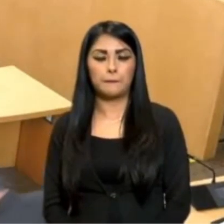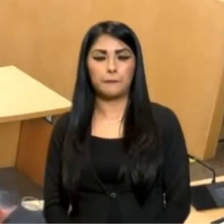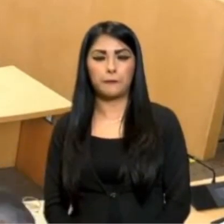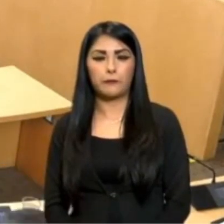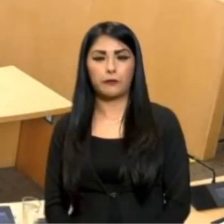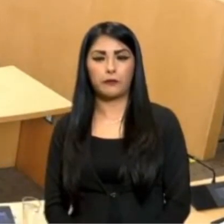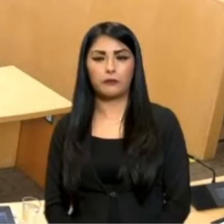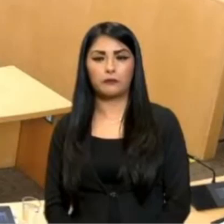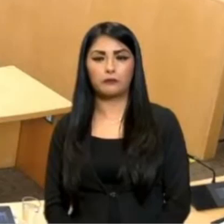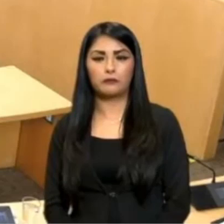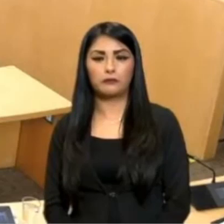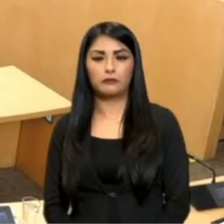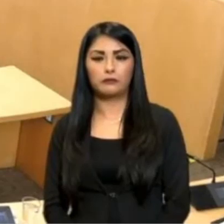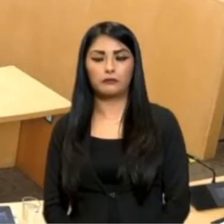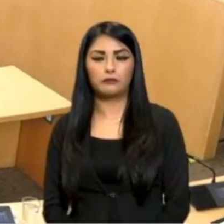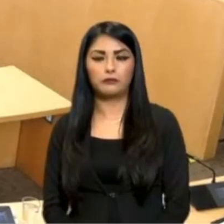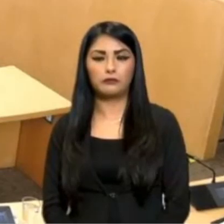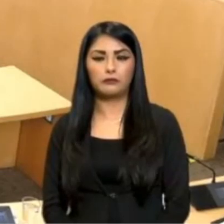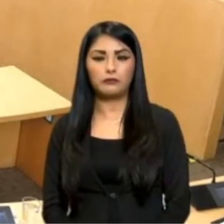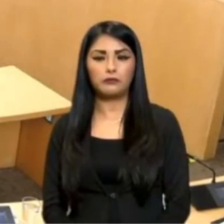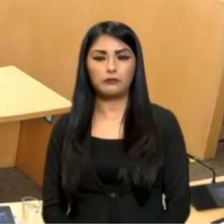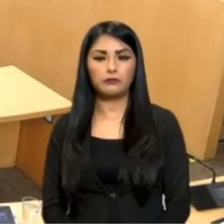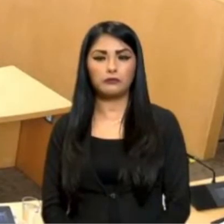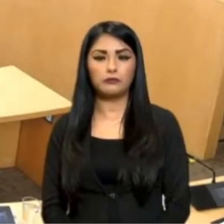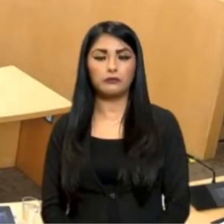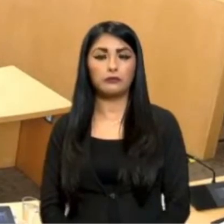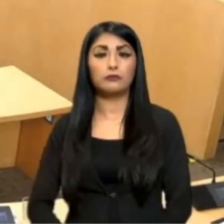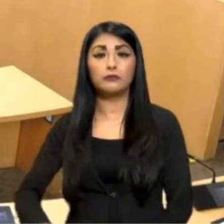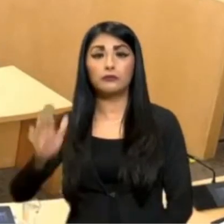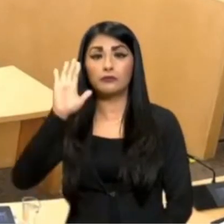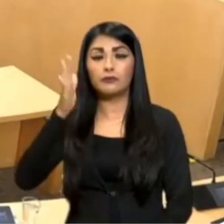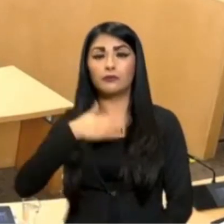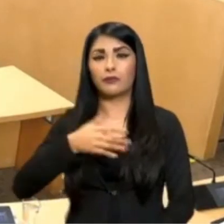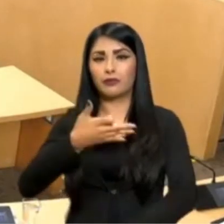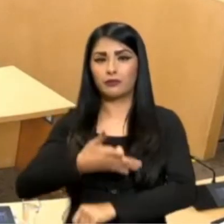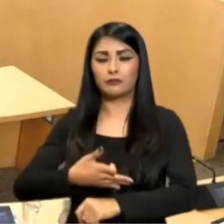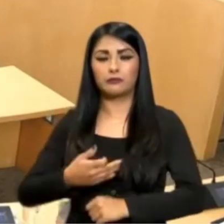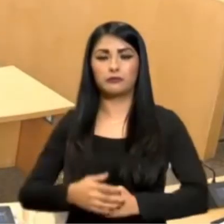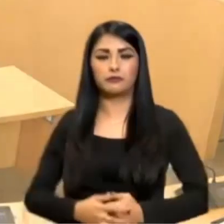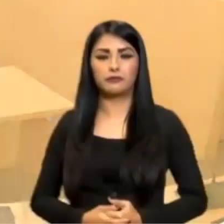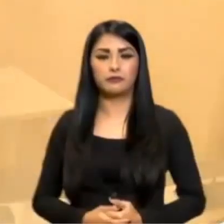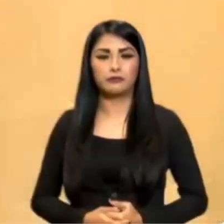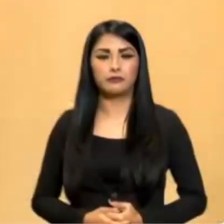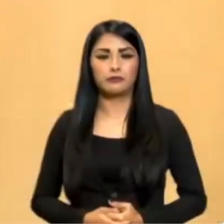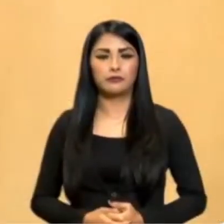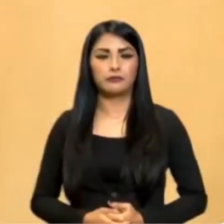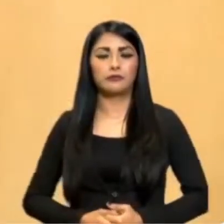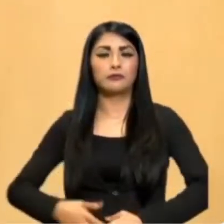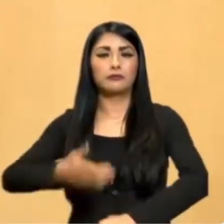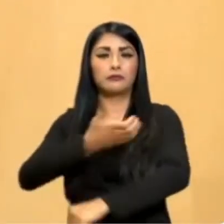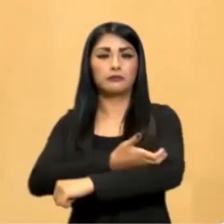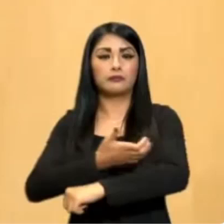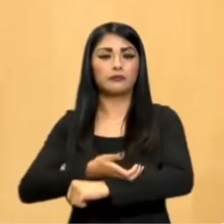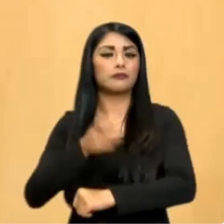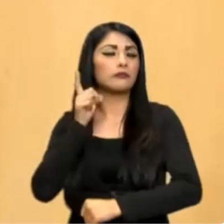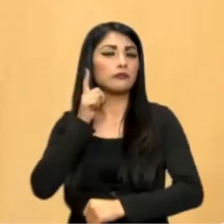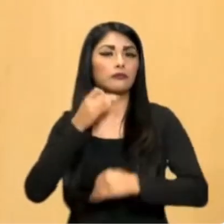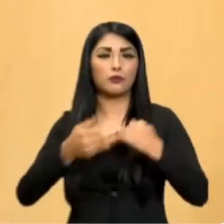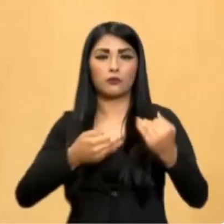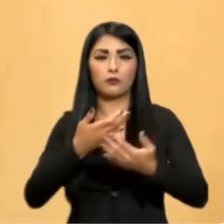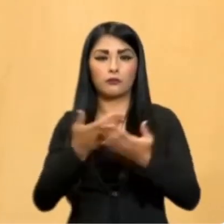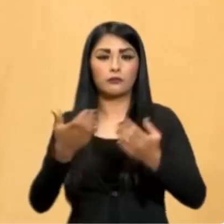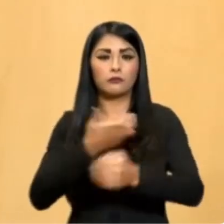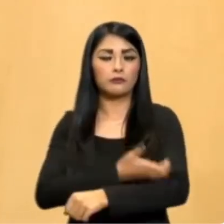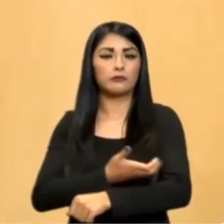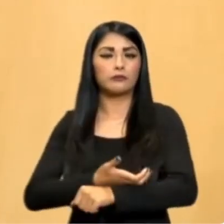violencia de género en Guanajuato. Lo anterior lo expresaron durante la discusión del punto de acuerdo, mediante el cual se pedía la